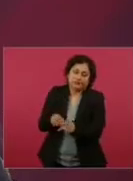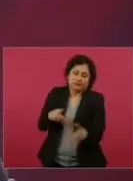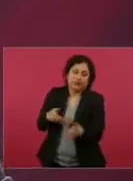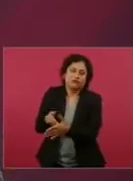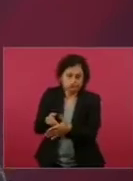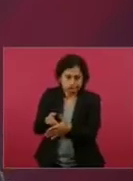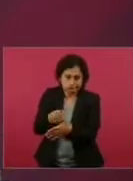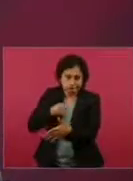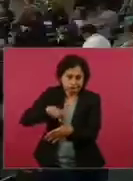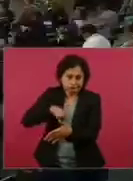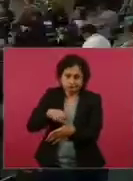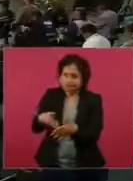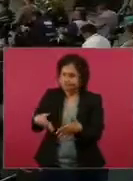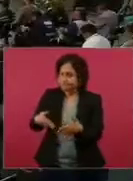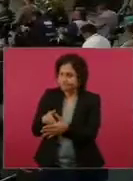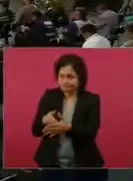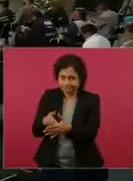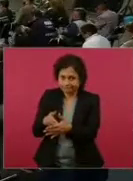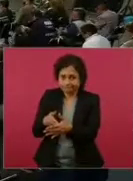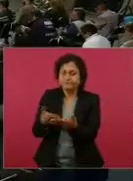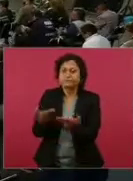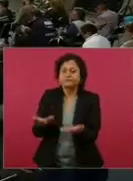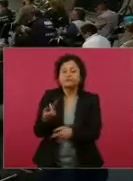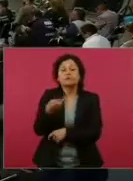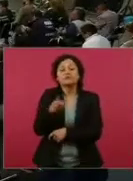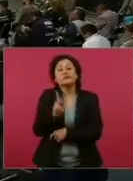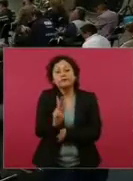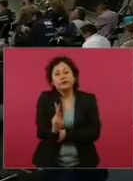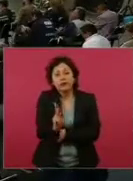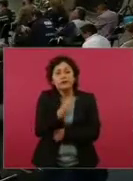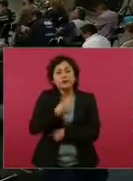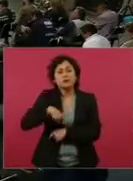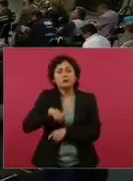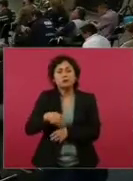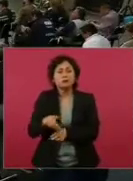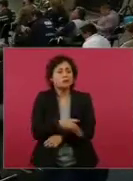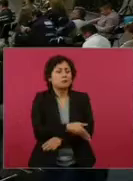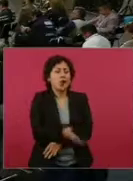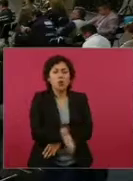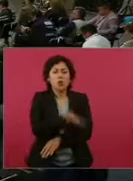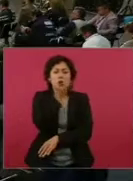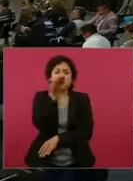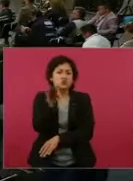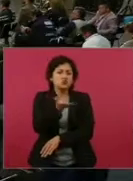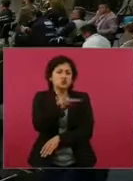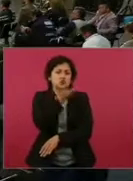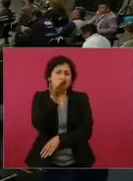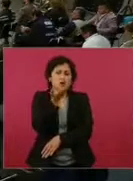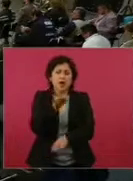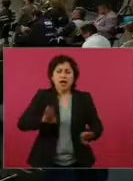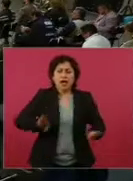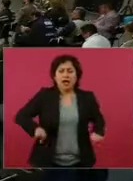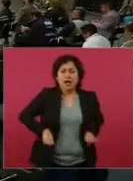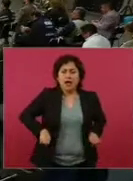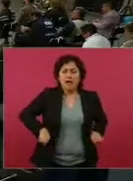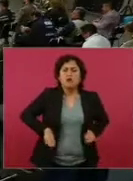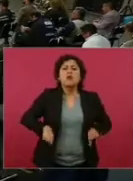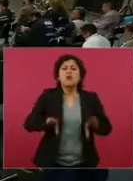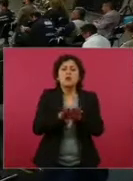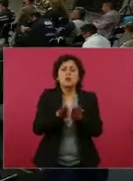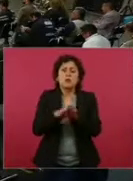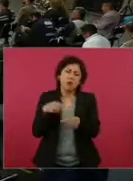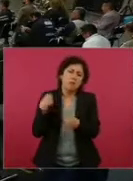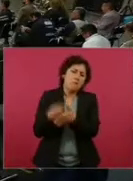pero como venimos de luchar, ¿sí?, contra cacicazgos,